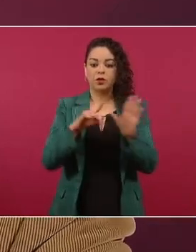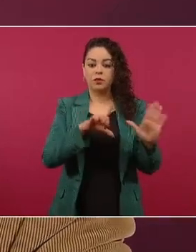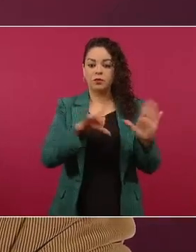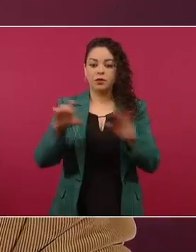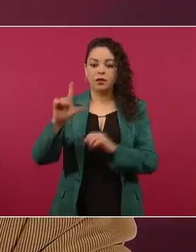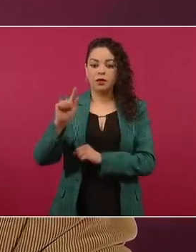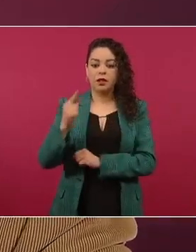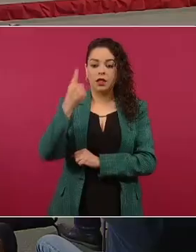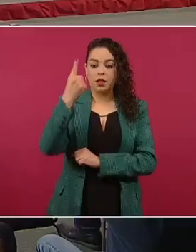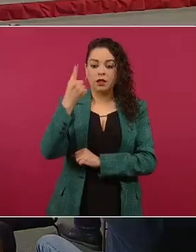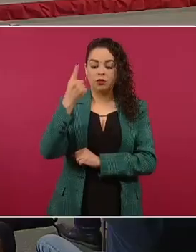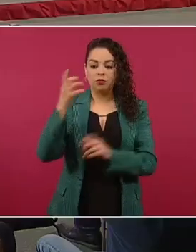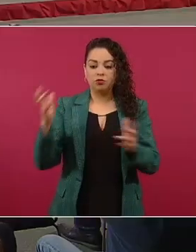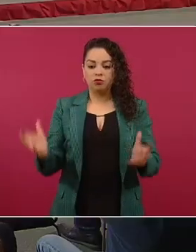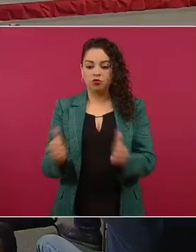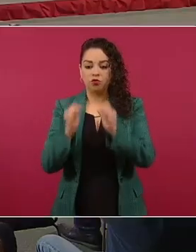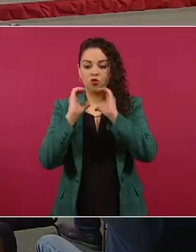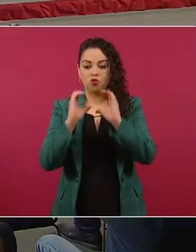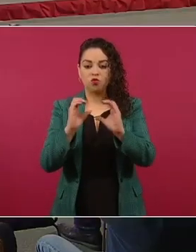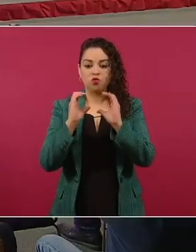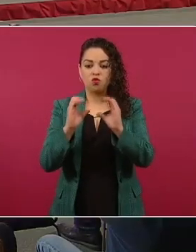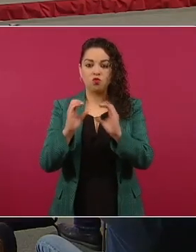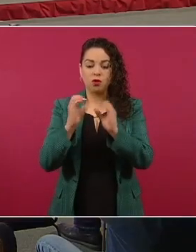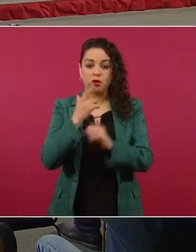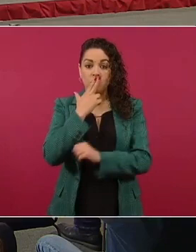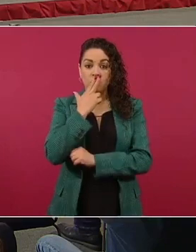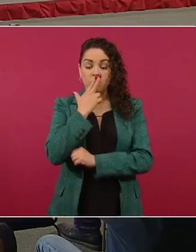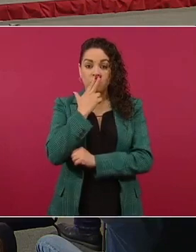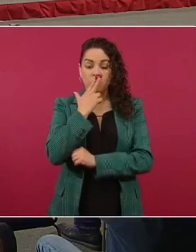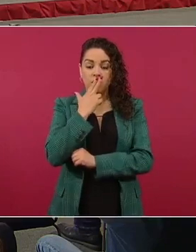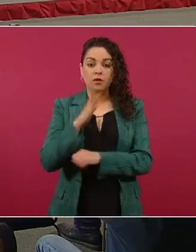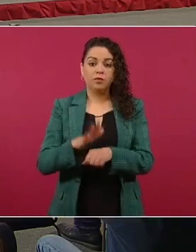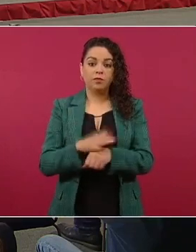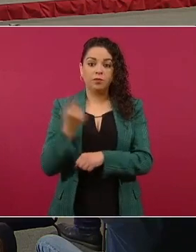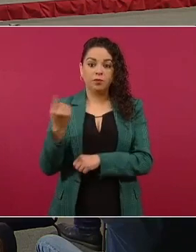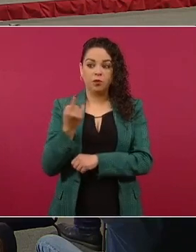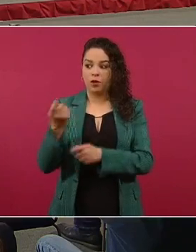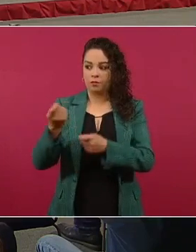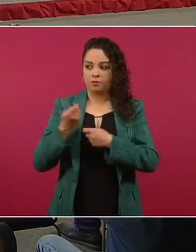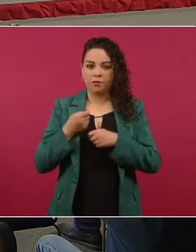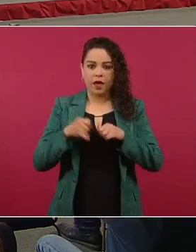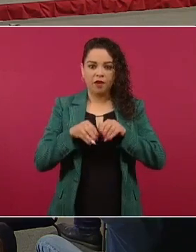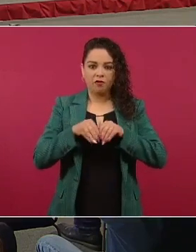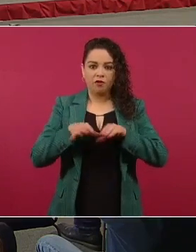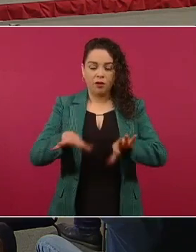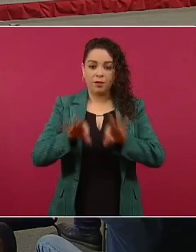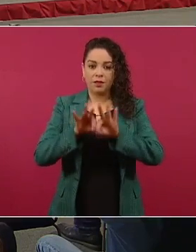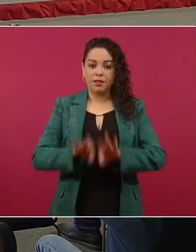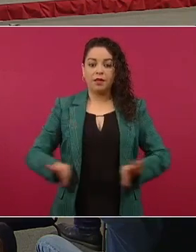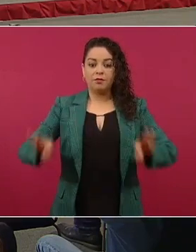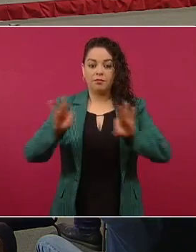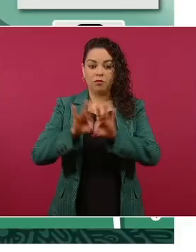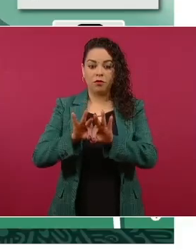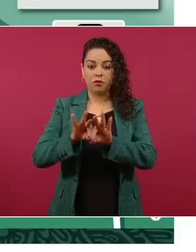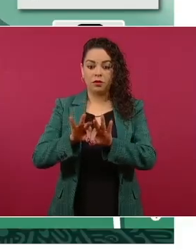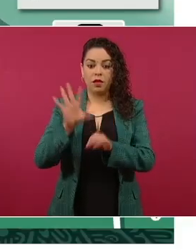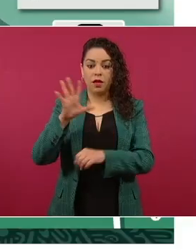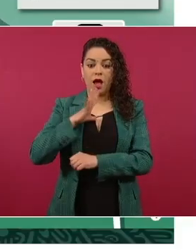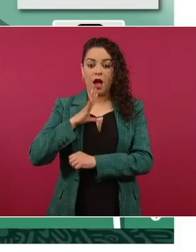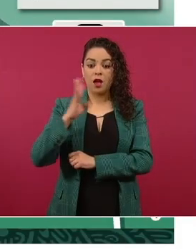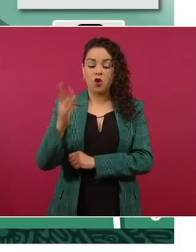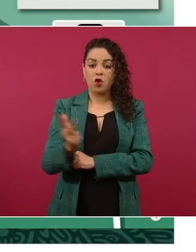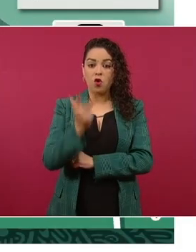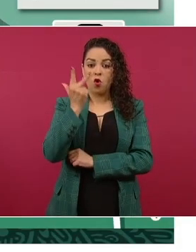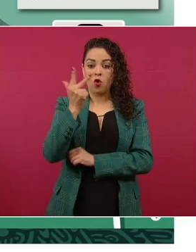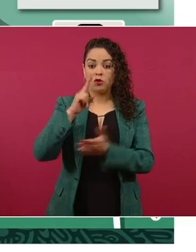4.771 bienes inmuebles con información muy valiosa, y dentro de los cuales ubicamos 8 monumentos